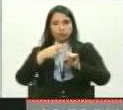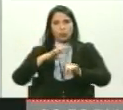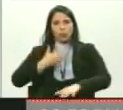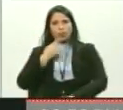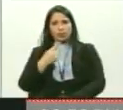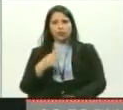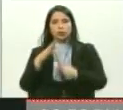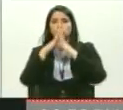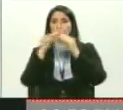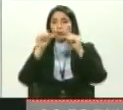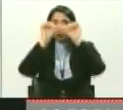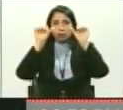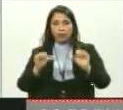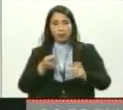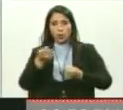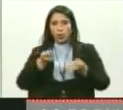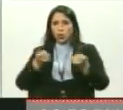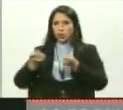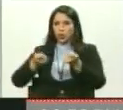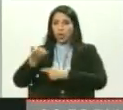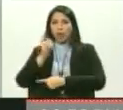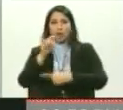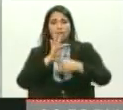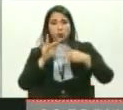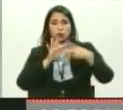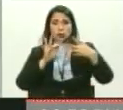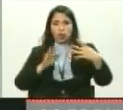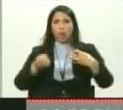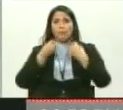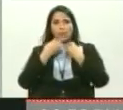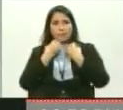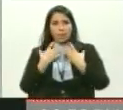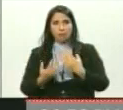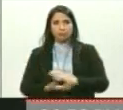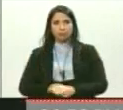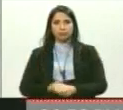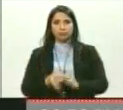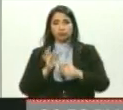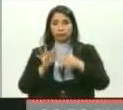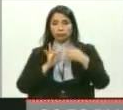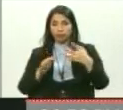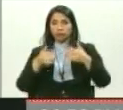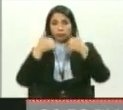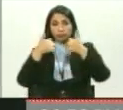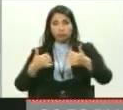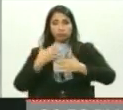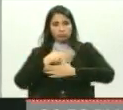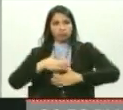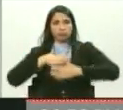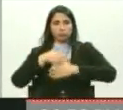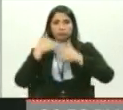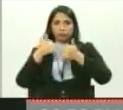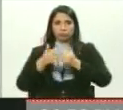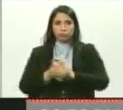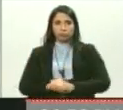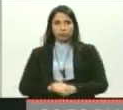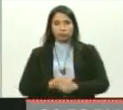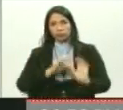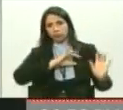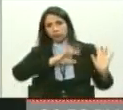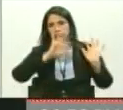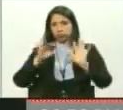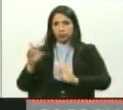todos los sistemas de control están funcionando bien, están funcionando con eficiencia. Llegan los